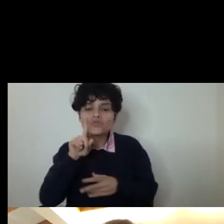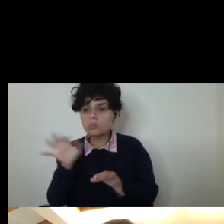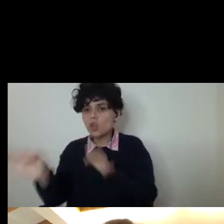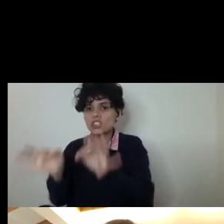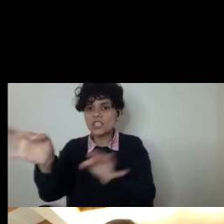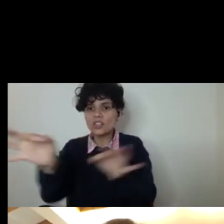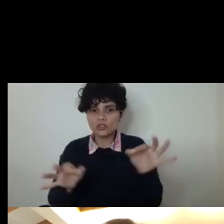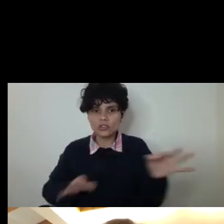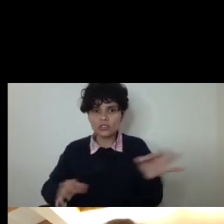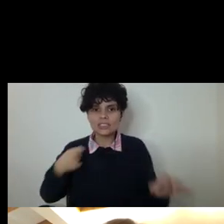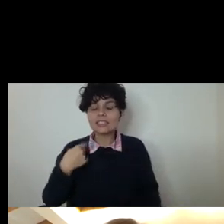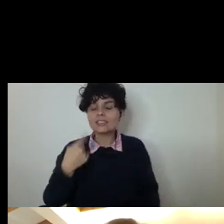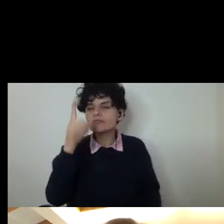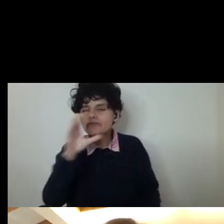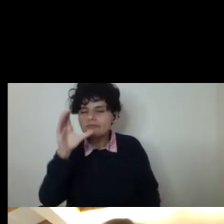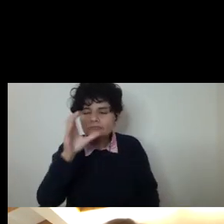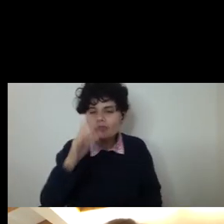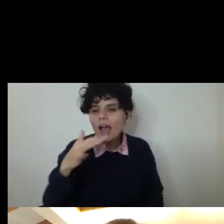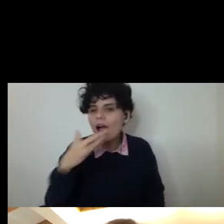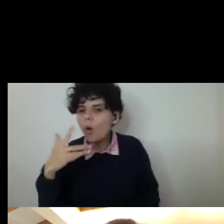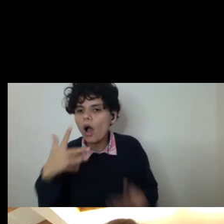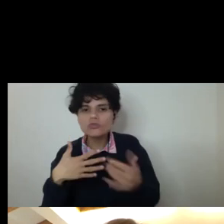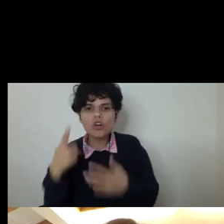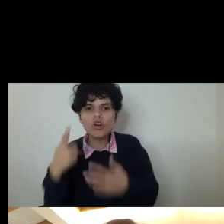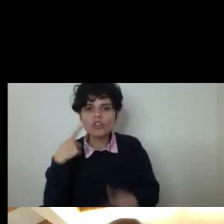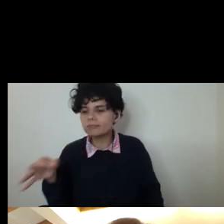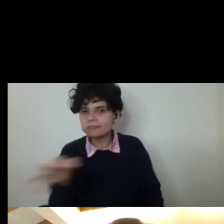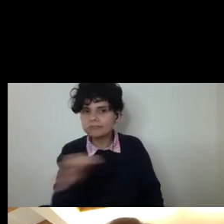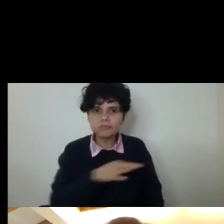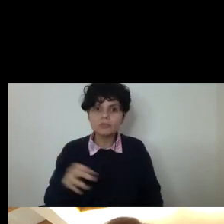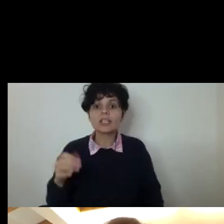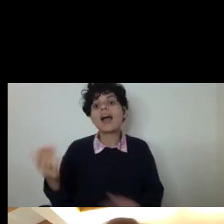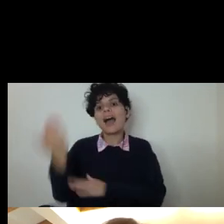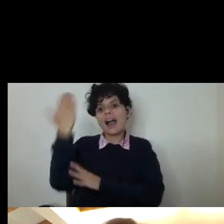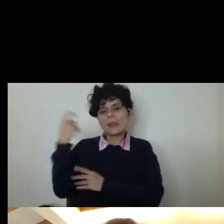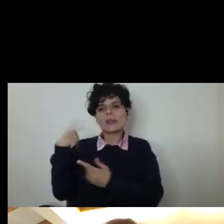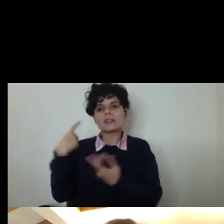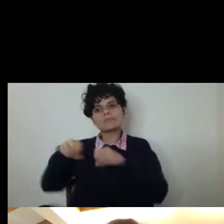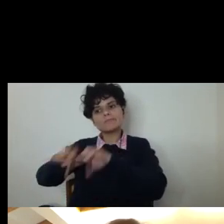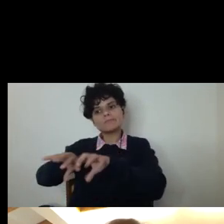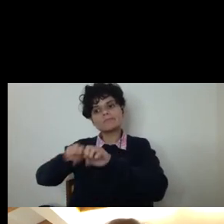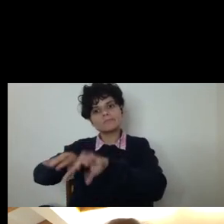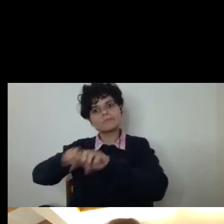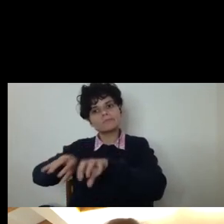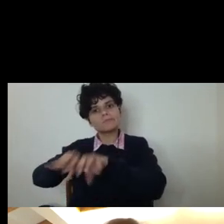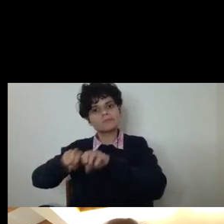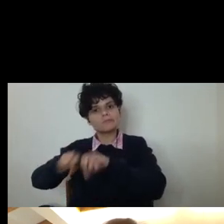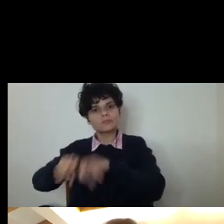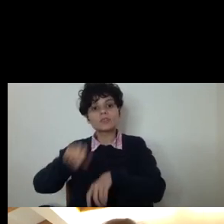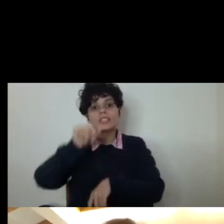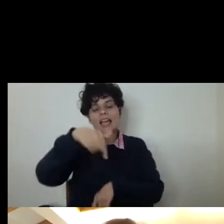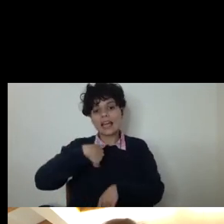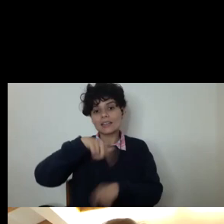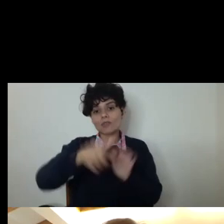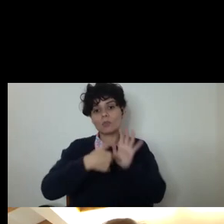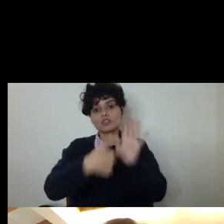con agua, y la rata tiene que encontrar el pocillo con agua. Y se la entrena previamente. Y aquí les quiero mostrar cómo